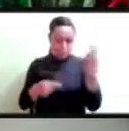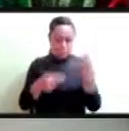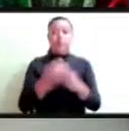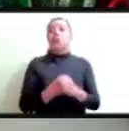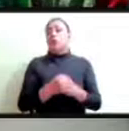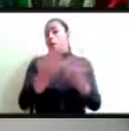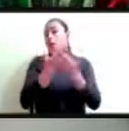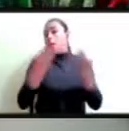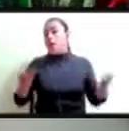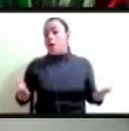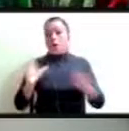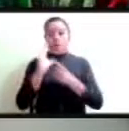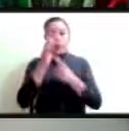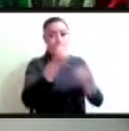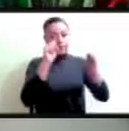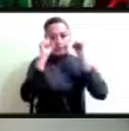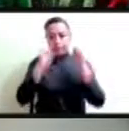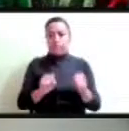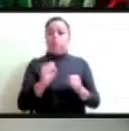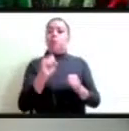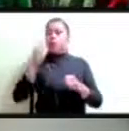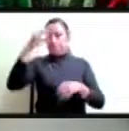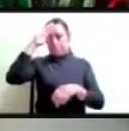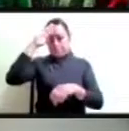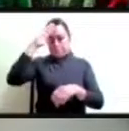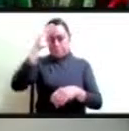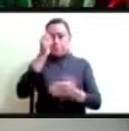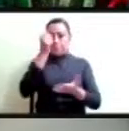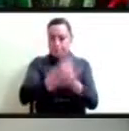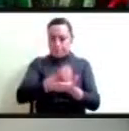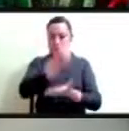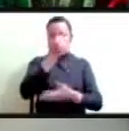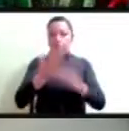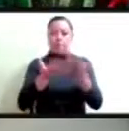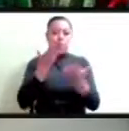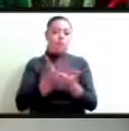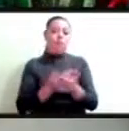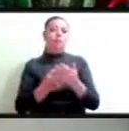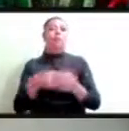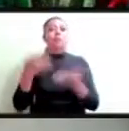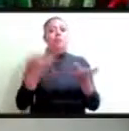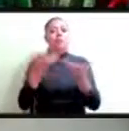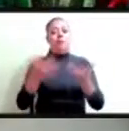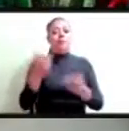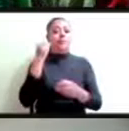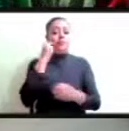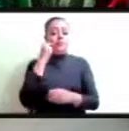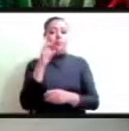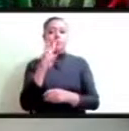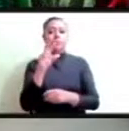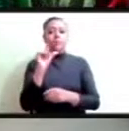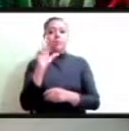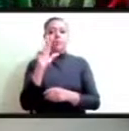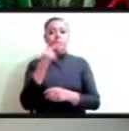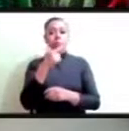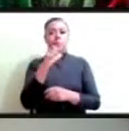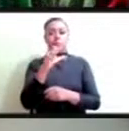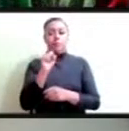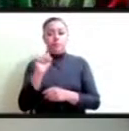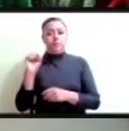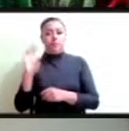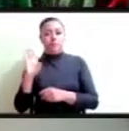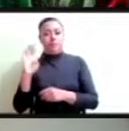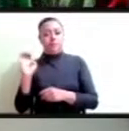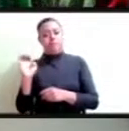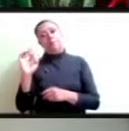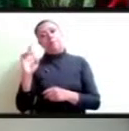viable aprobar con modificaciones la propuesta hecha por el diputado Vargas Bernal, toda vez que en los